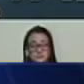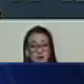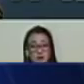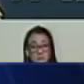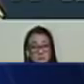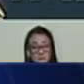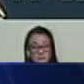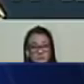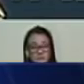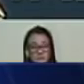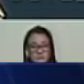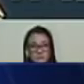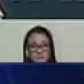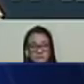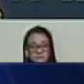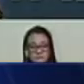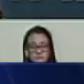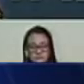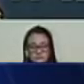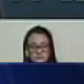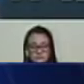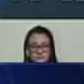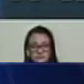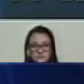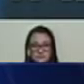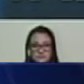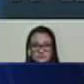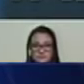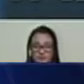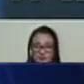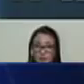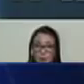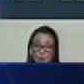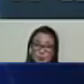estadounidenses, en edad de votar, no están inscritos en el registro electoral.